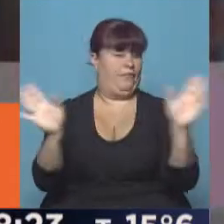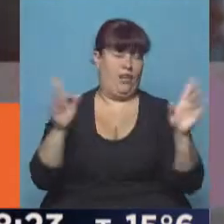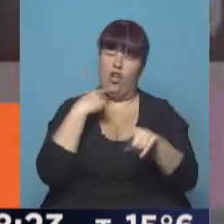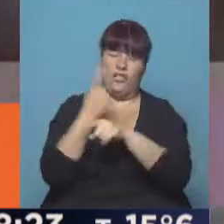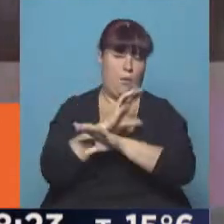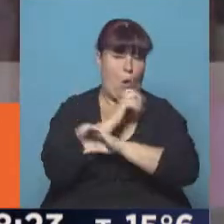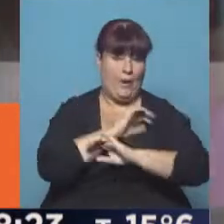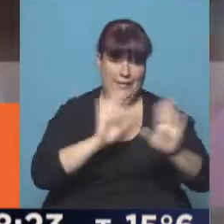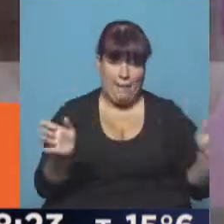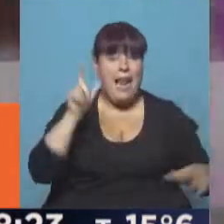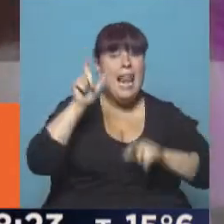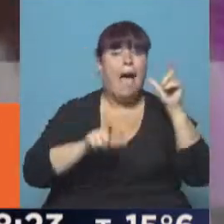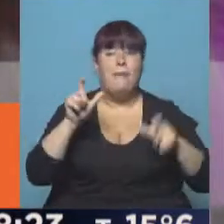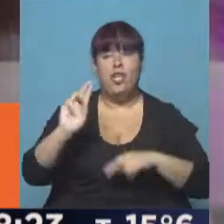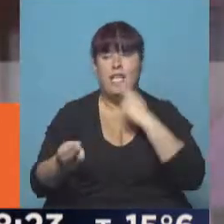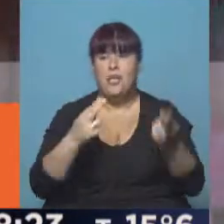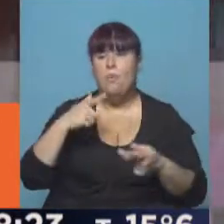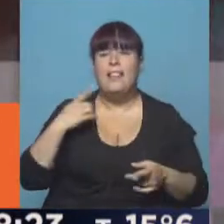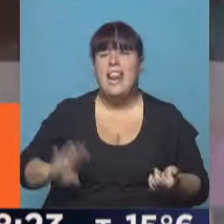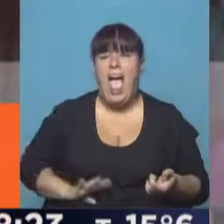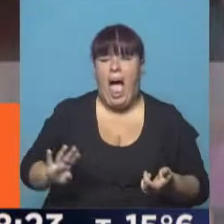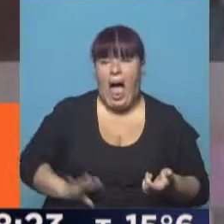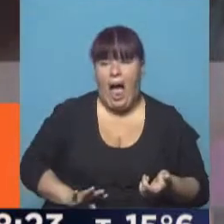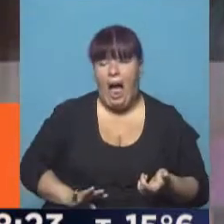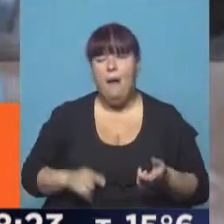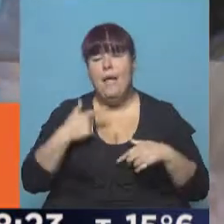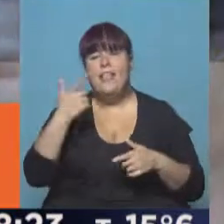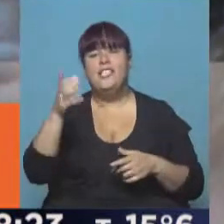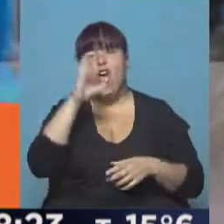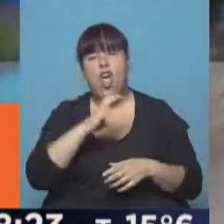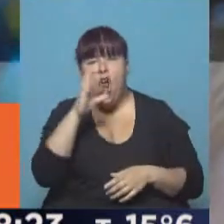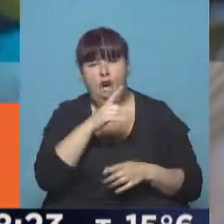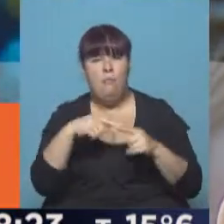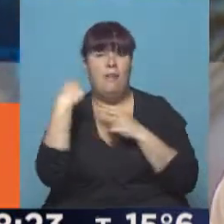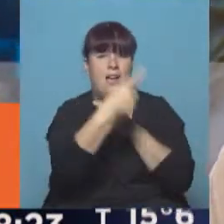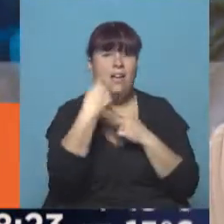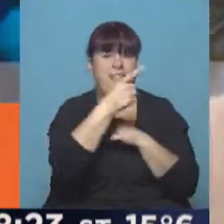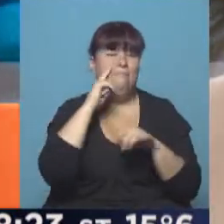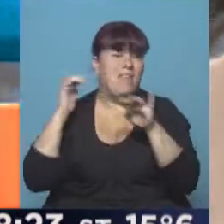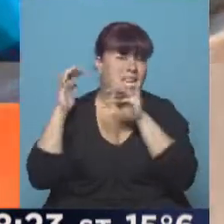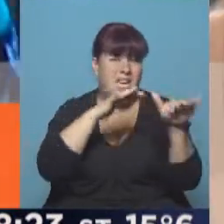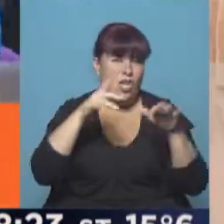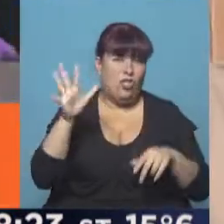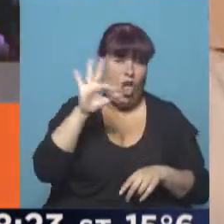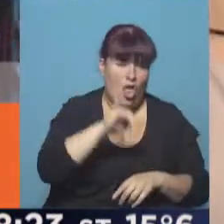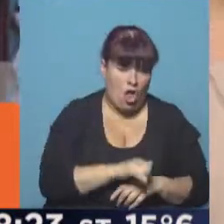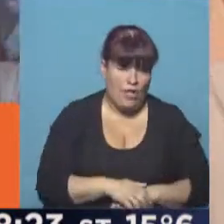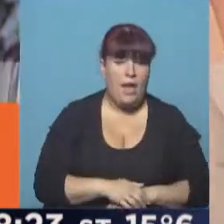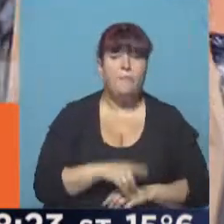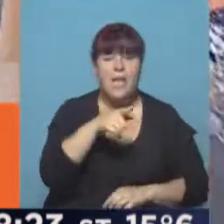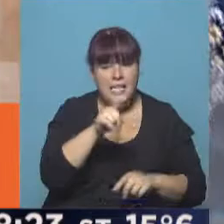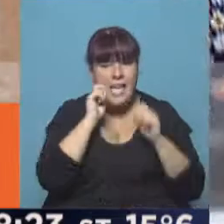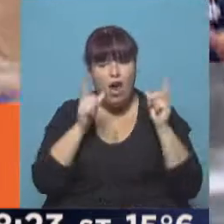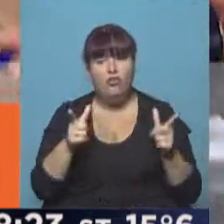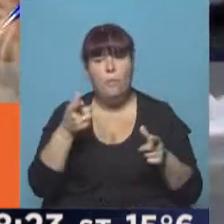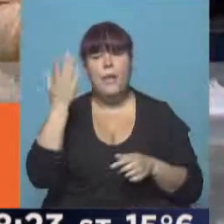ya no da más. O sea, la gente se te está muriendo de hambre. Claro. Y están cruzando a Colombia por miles todos los días. Carmen, ¿te sorprendió